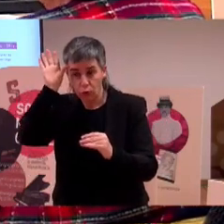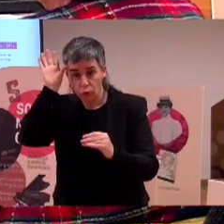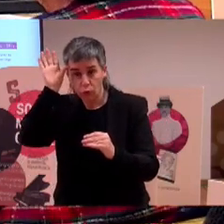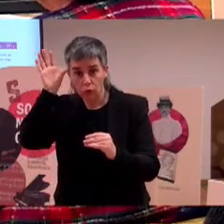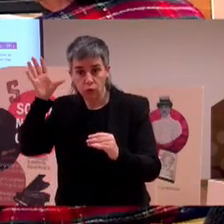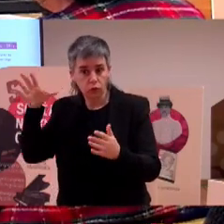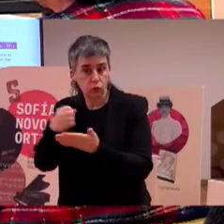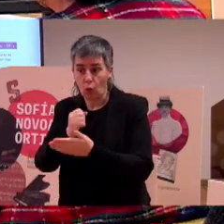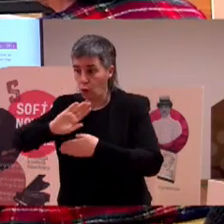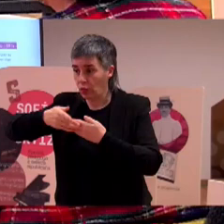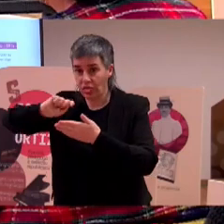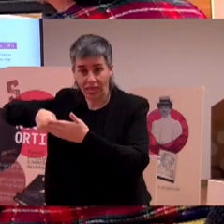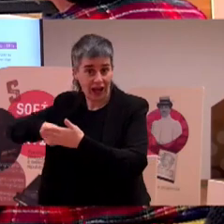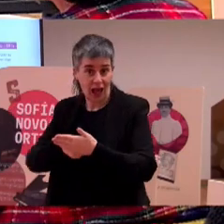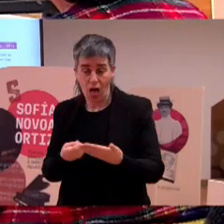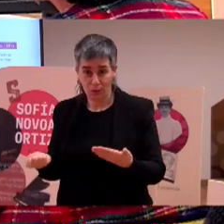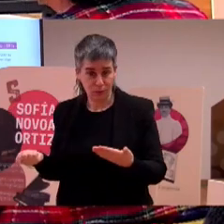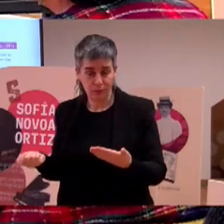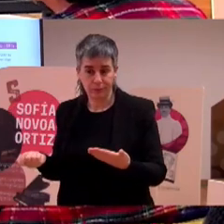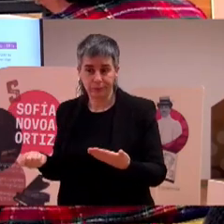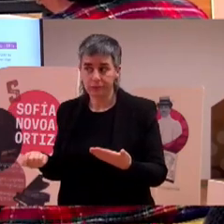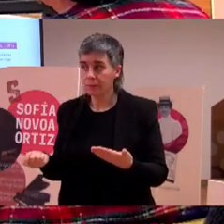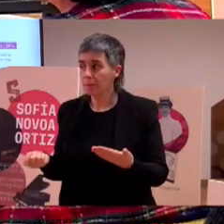Estaba todo cerrado.